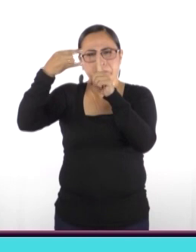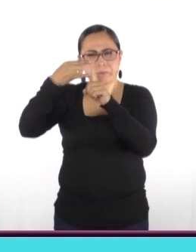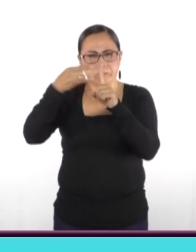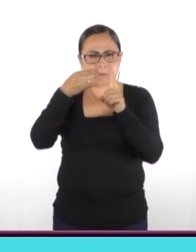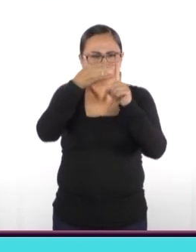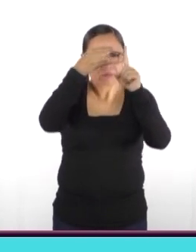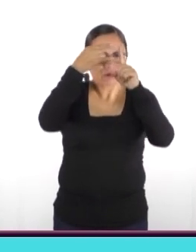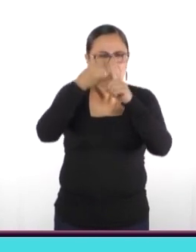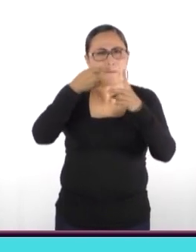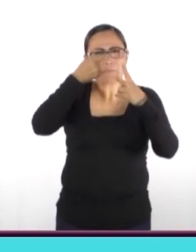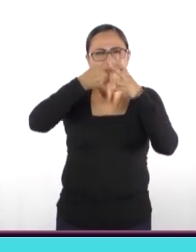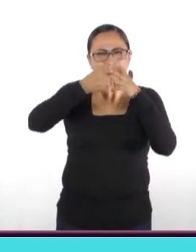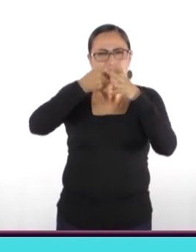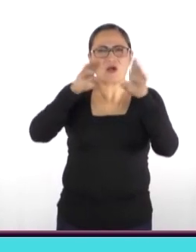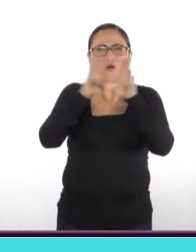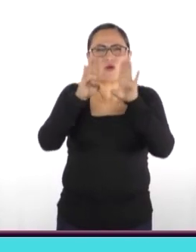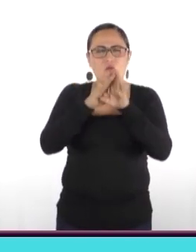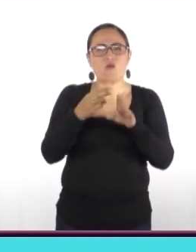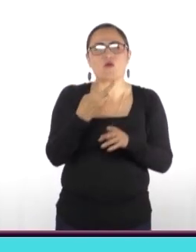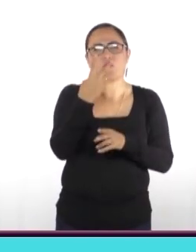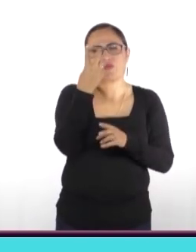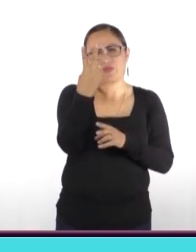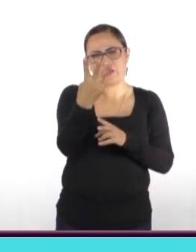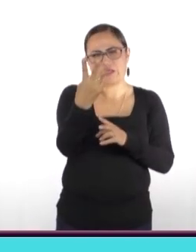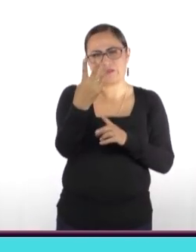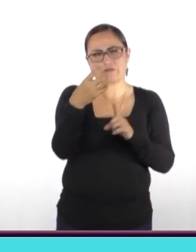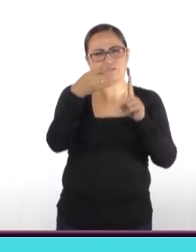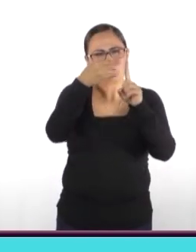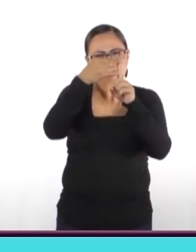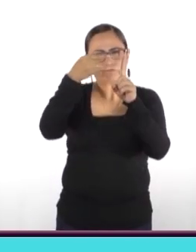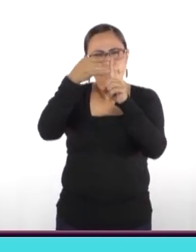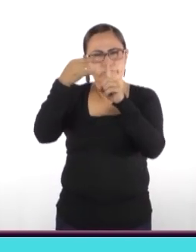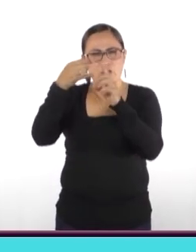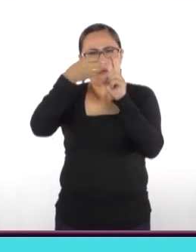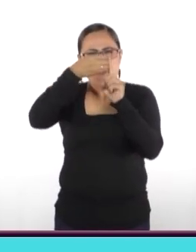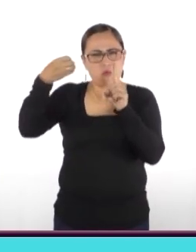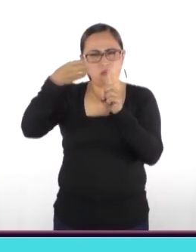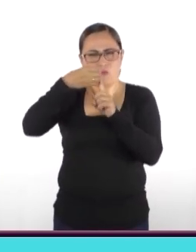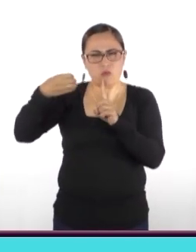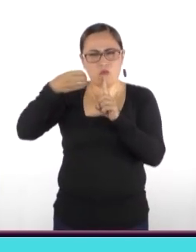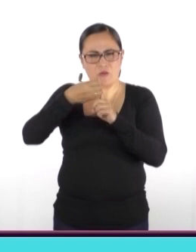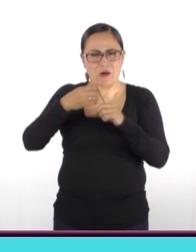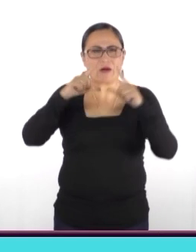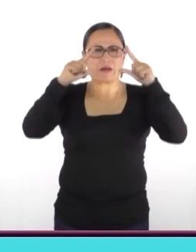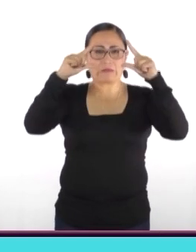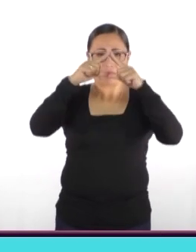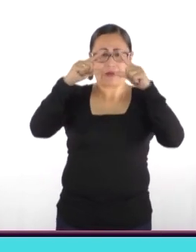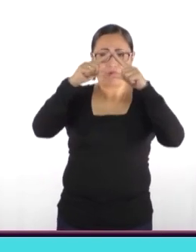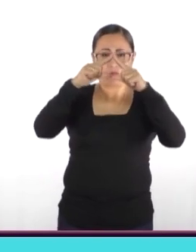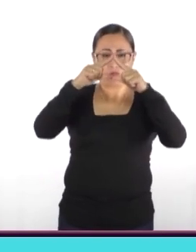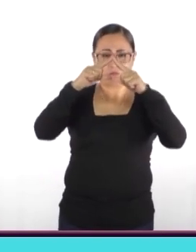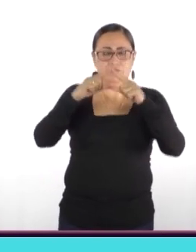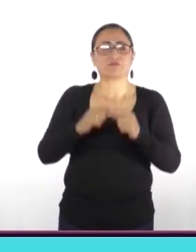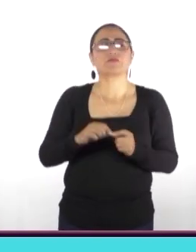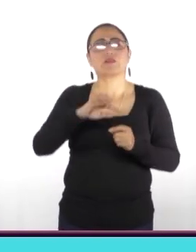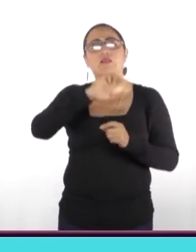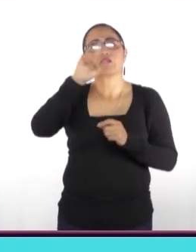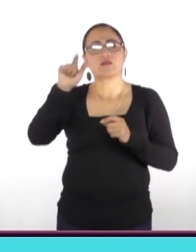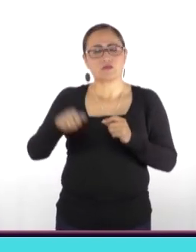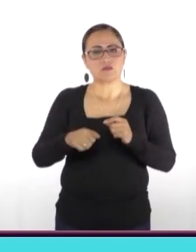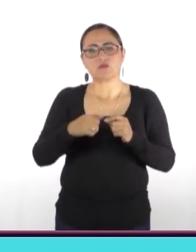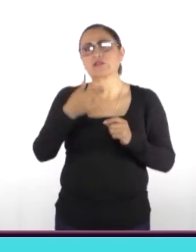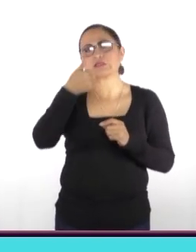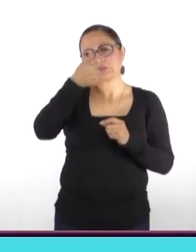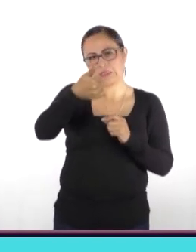polígono regular y matemáticamente solo es posible formar 3 teselaciones regulares. Una con el triángulo